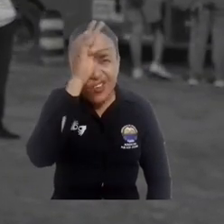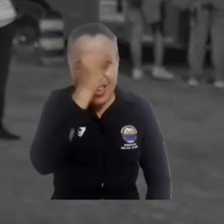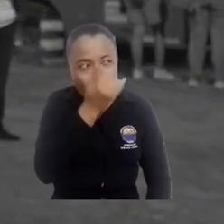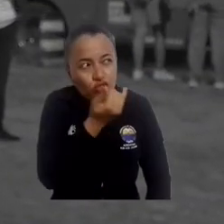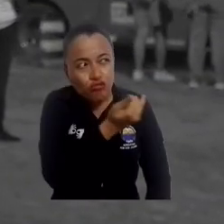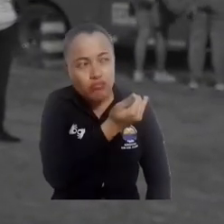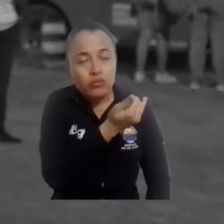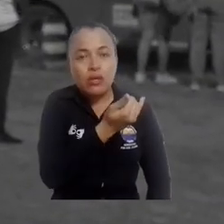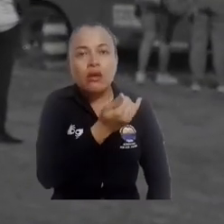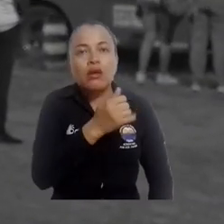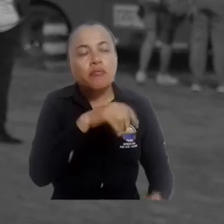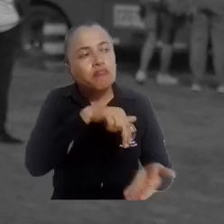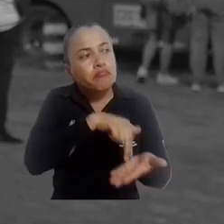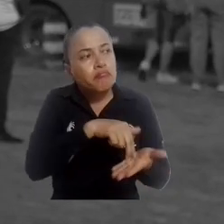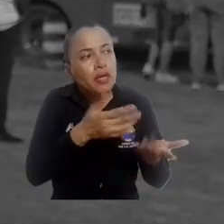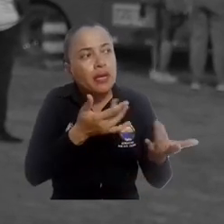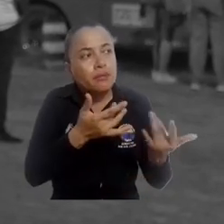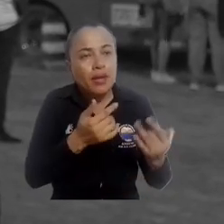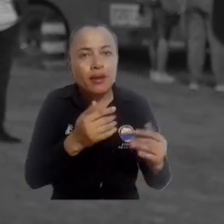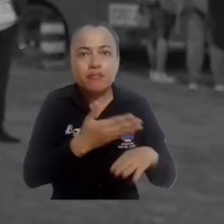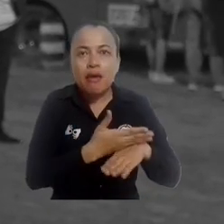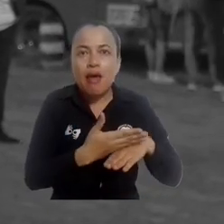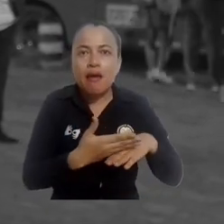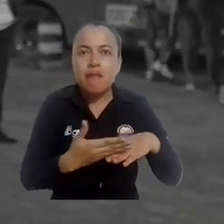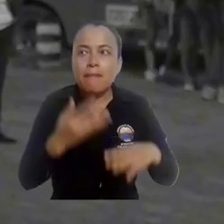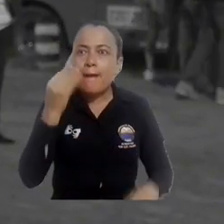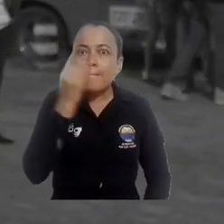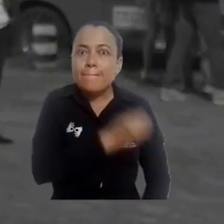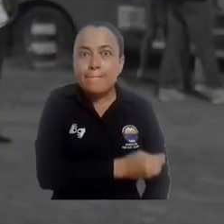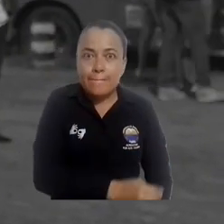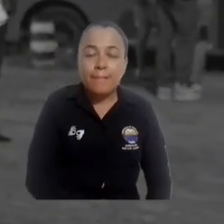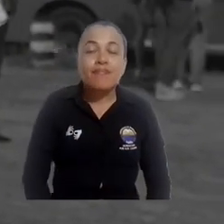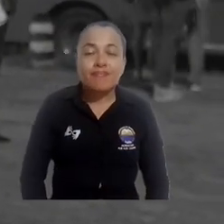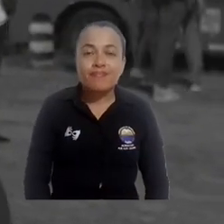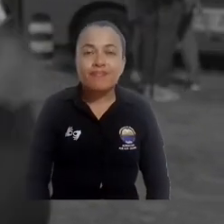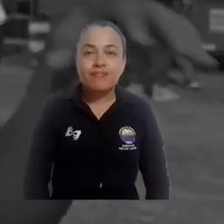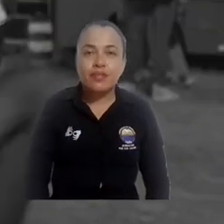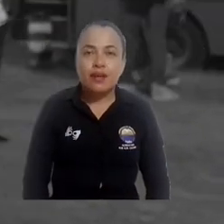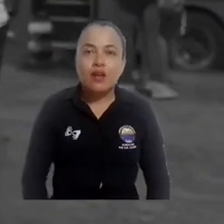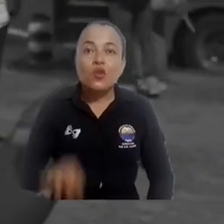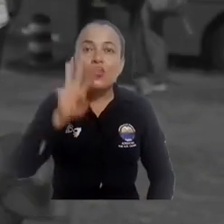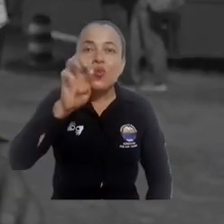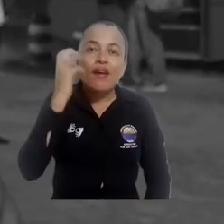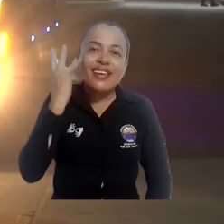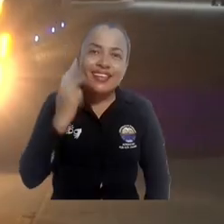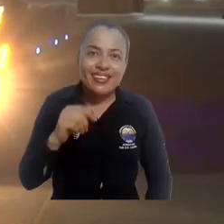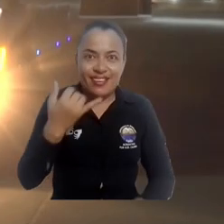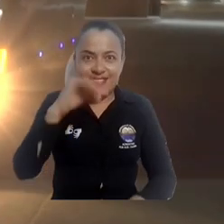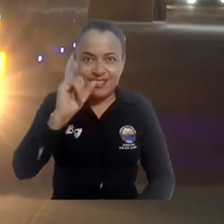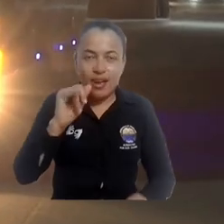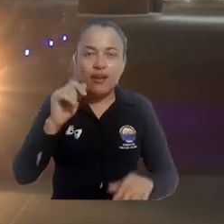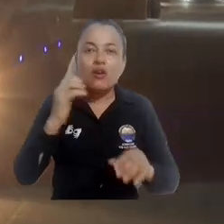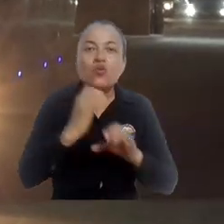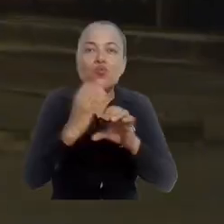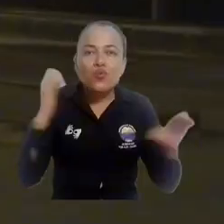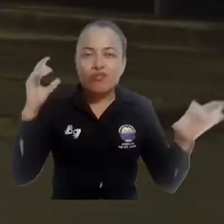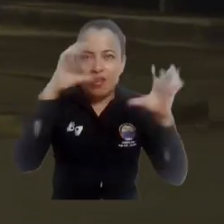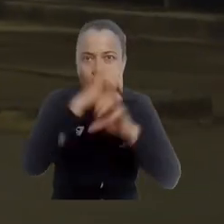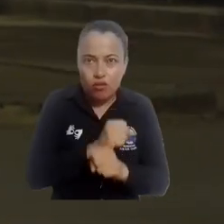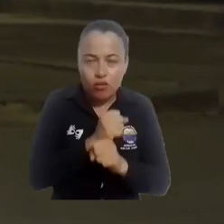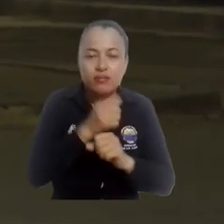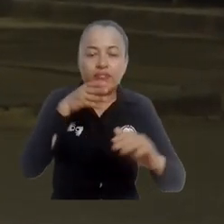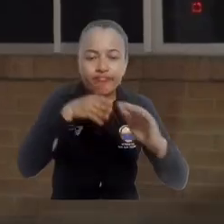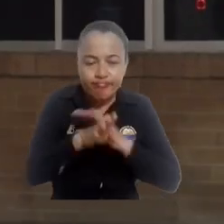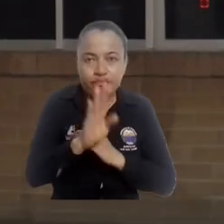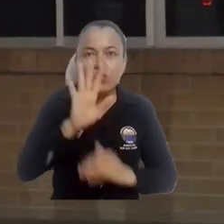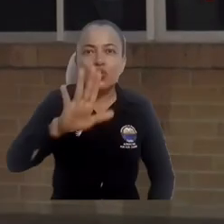la parte donde están las droguerías y esperarlo ahí, y pues entre más cae la noche eso más solo se va quedando. Han pasado 9 días desde que